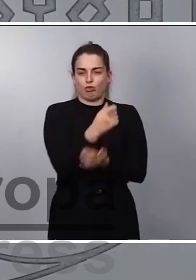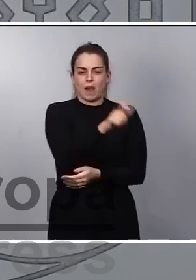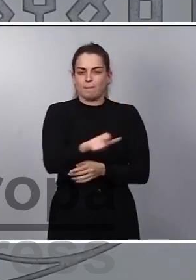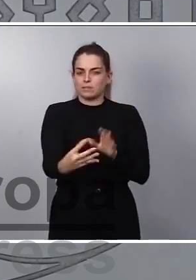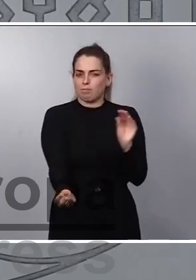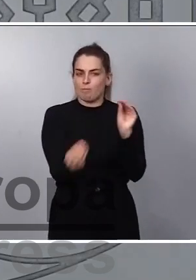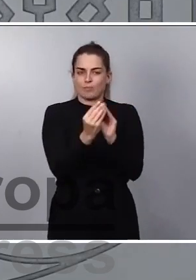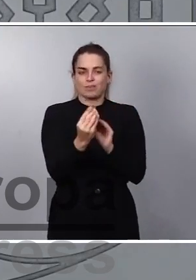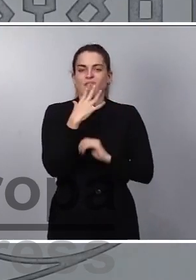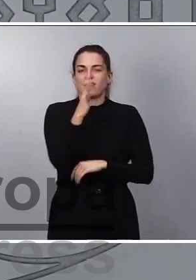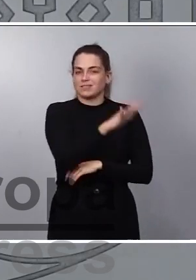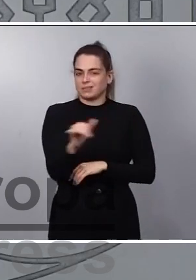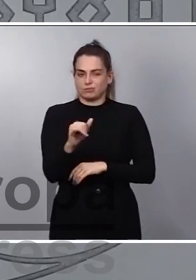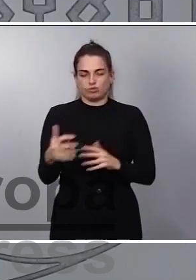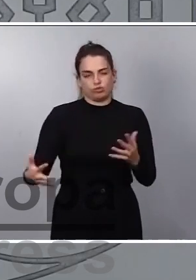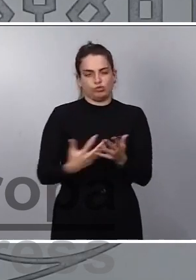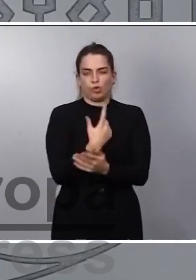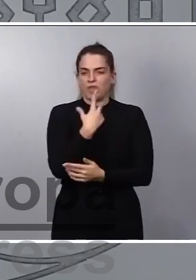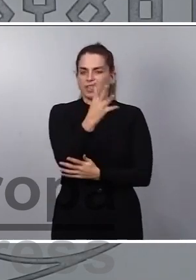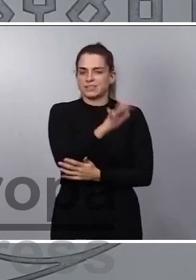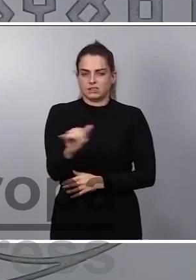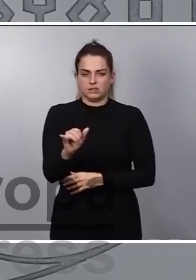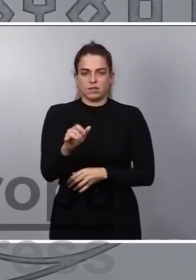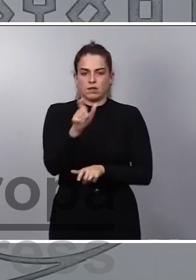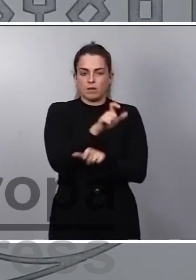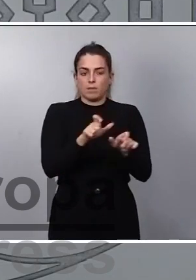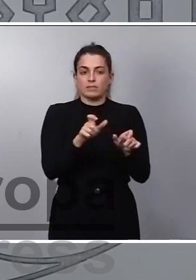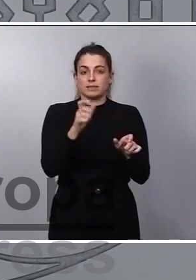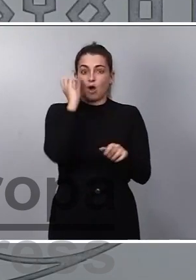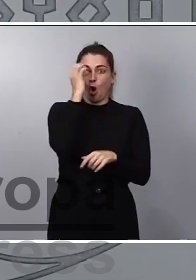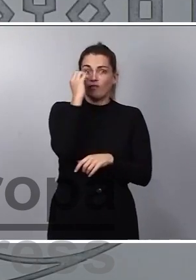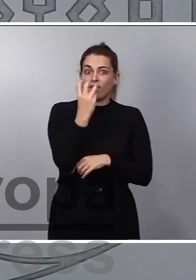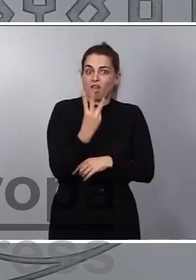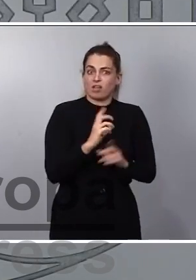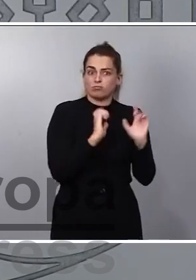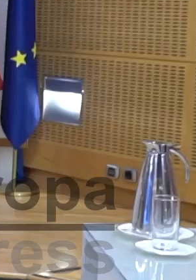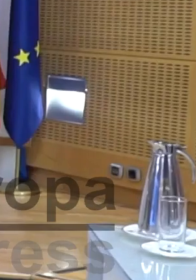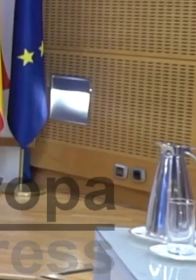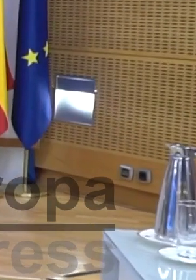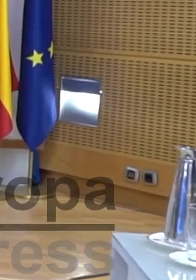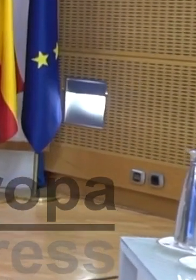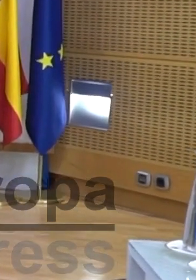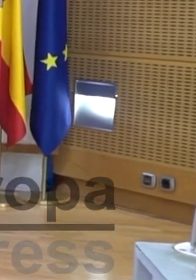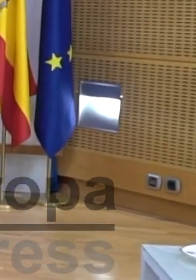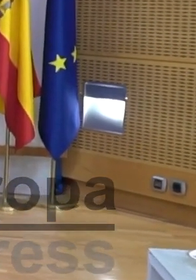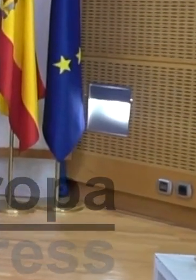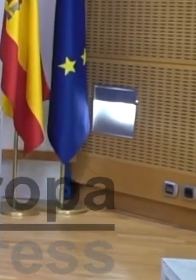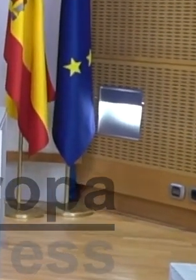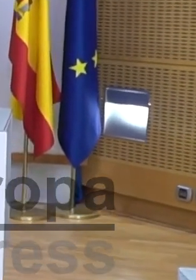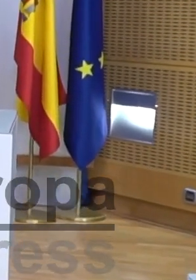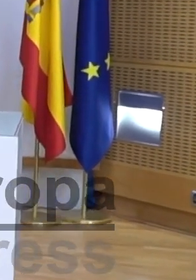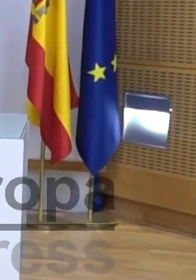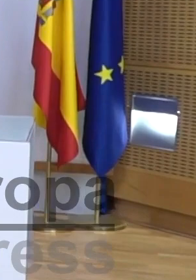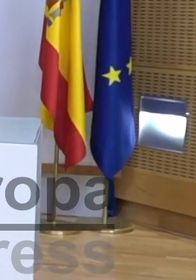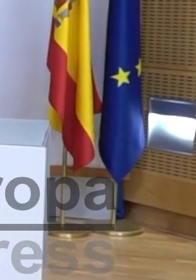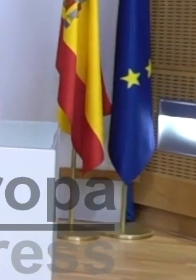por unanimidad de todos los miembros de las tres conferencias que nos hemos reunido en la mañana de hoy. Así lo ha anunciado la ministra